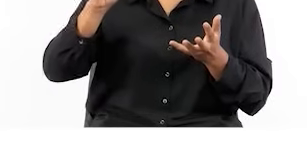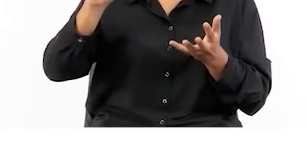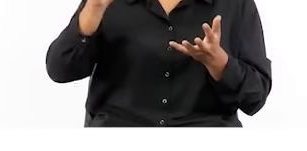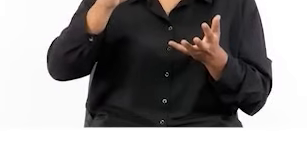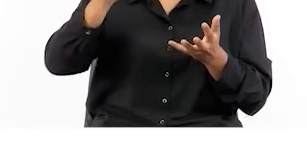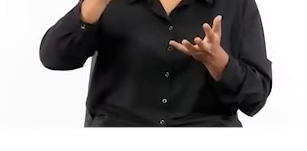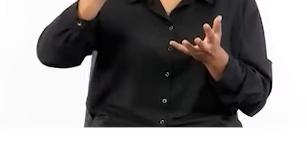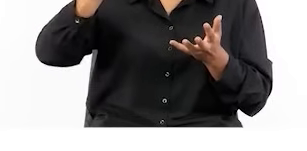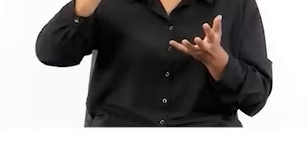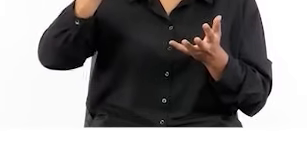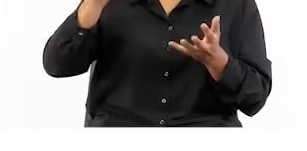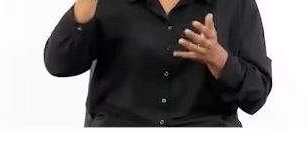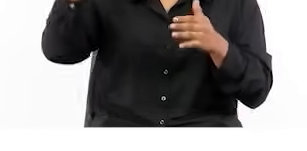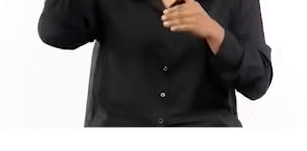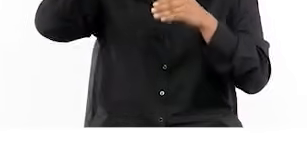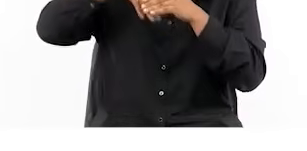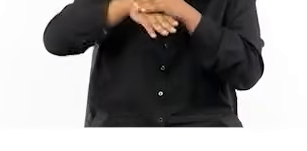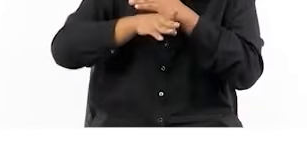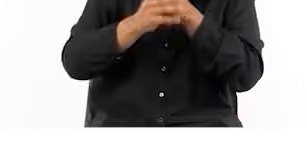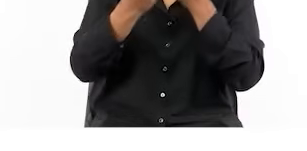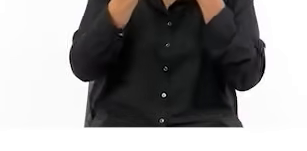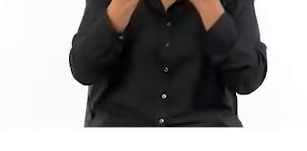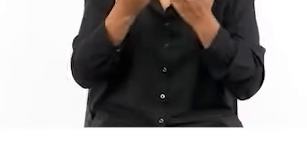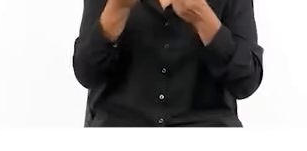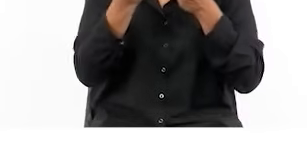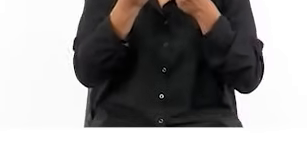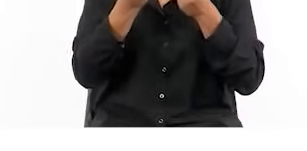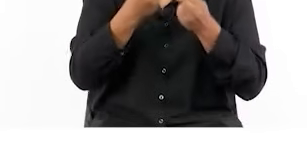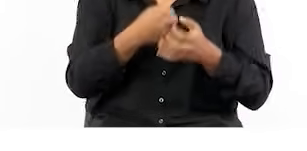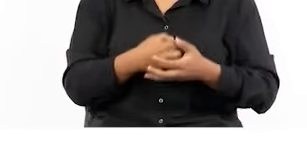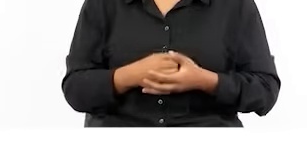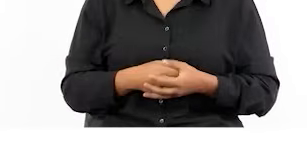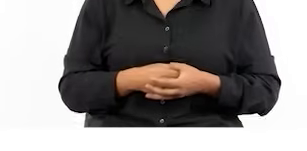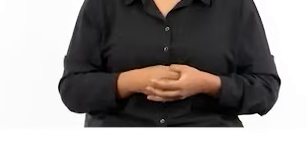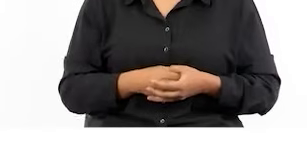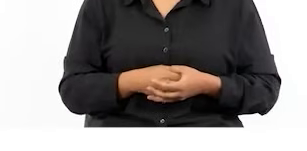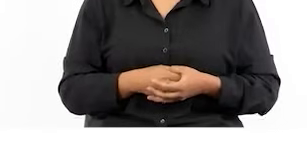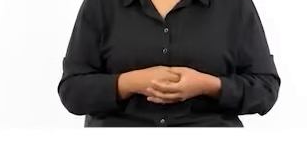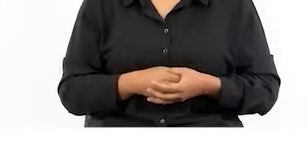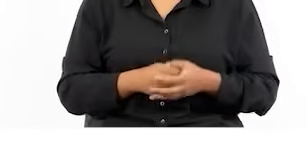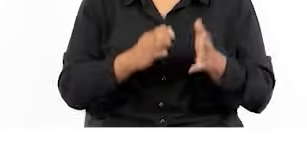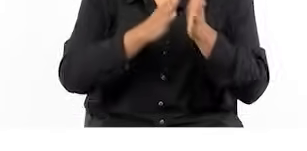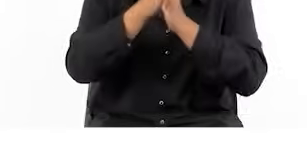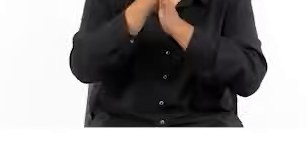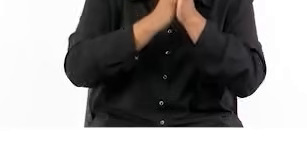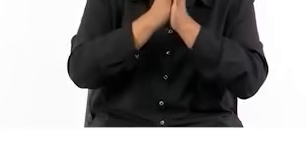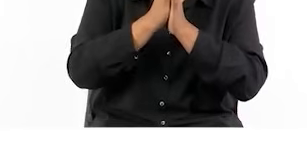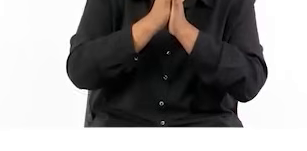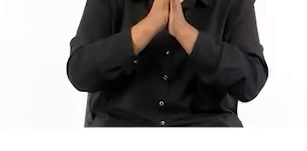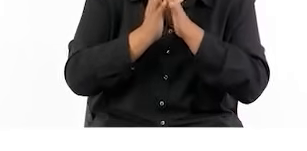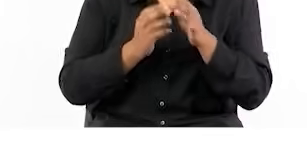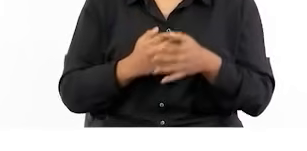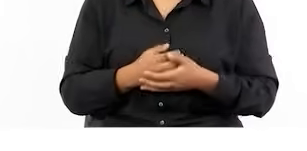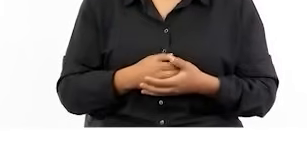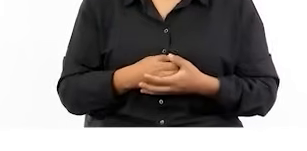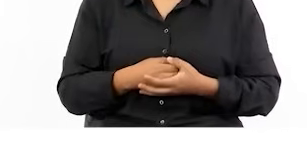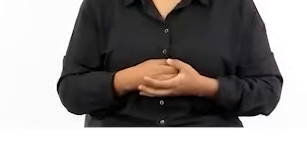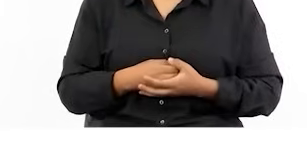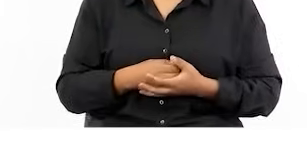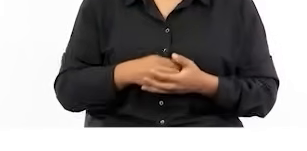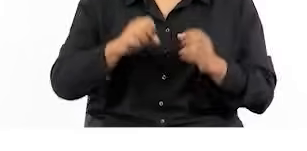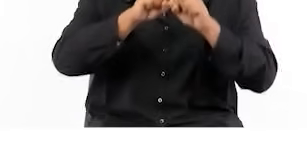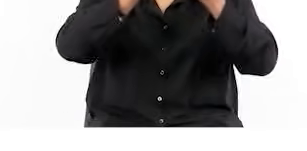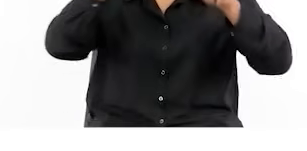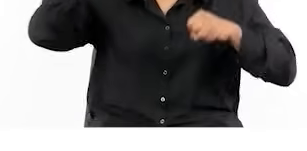hidrógeno, helio y metano. Y se cree que en su interior contienen cantidades grandes de hielo.